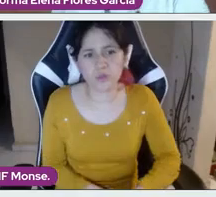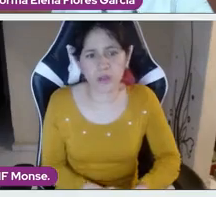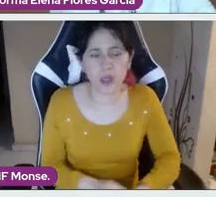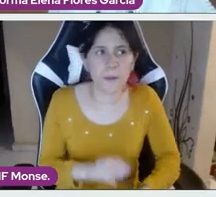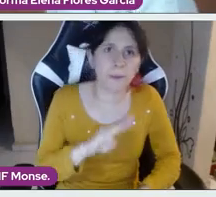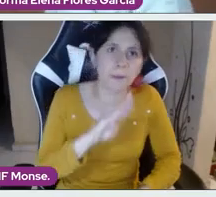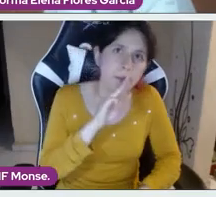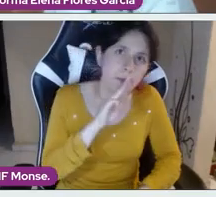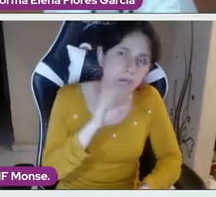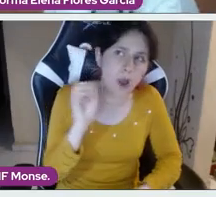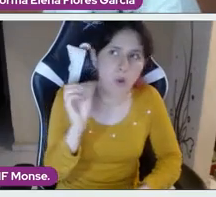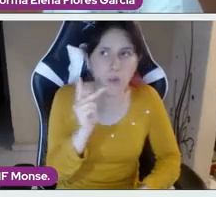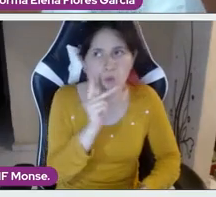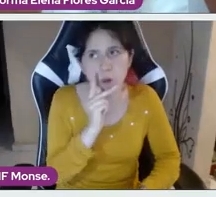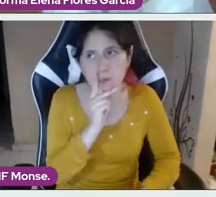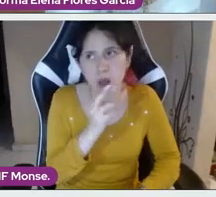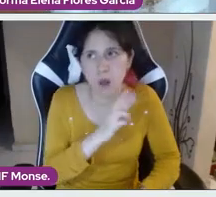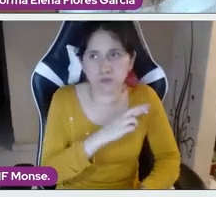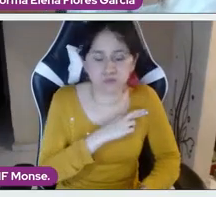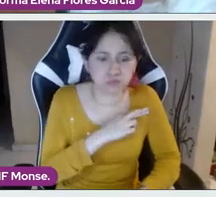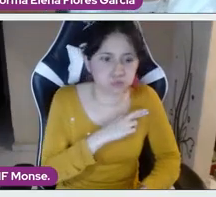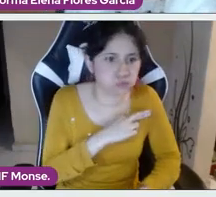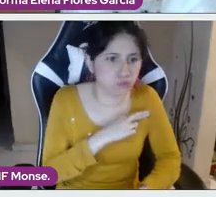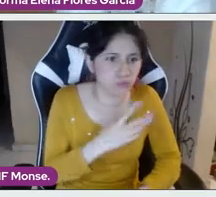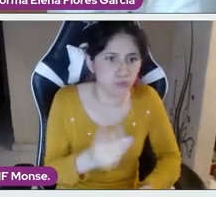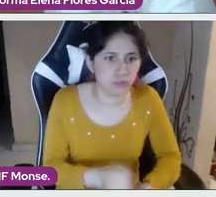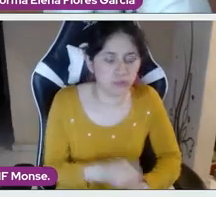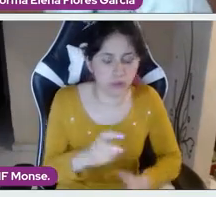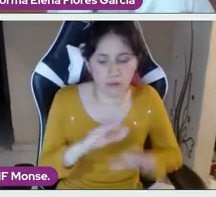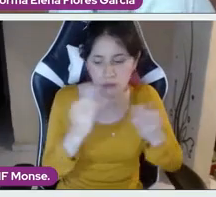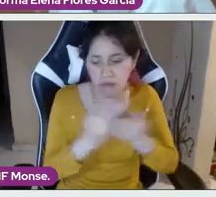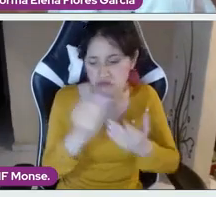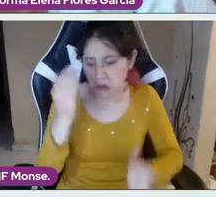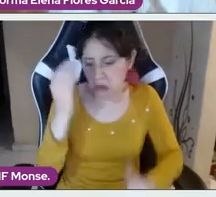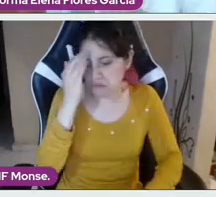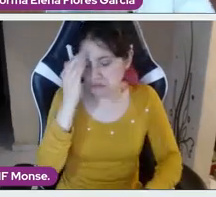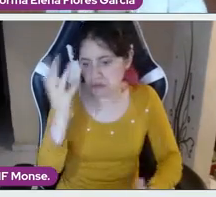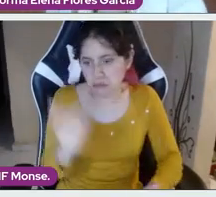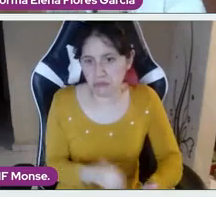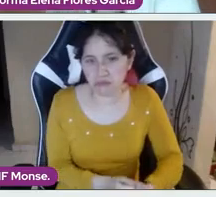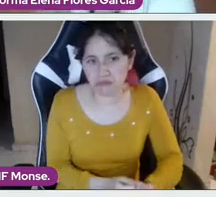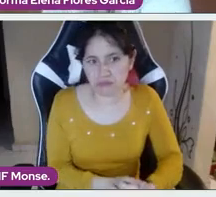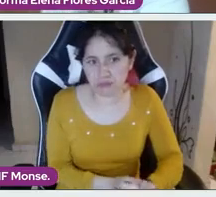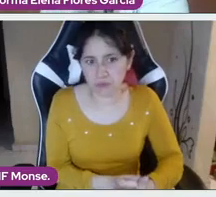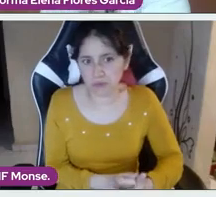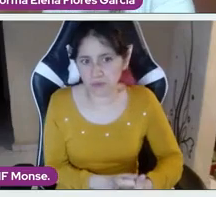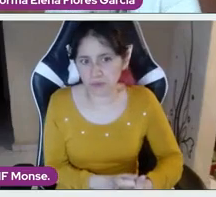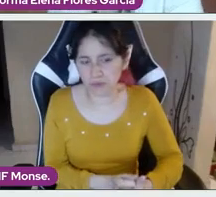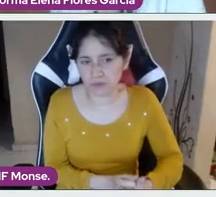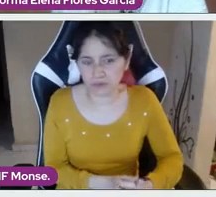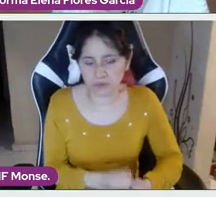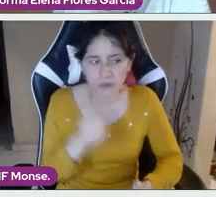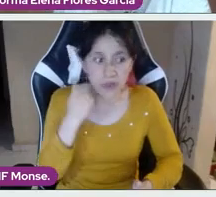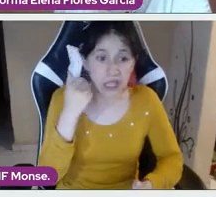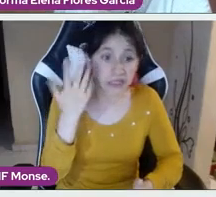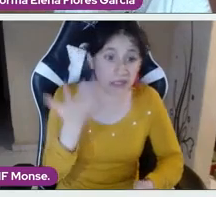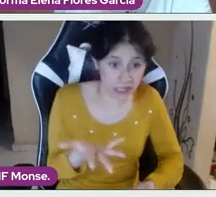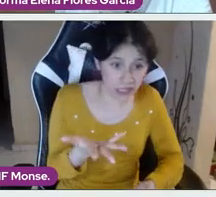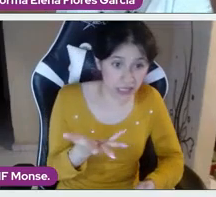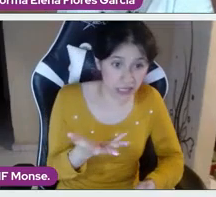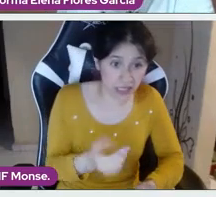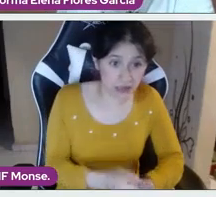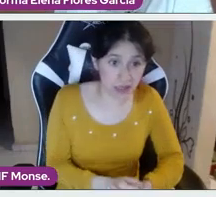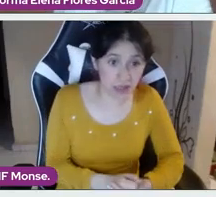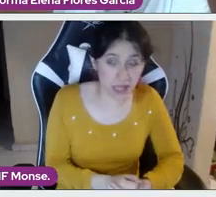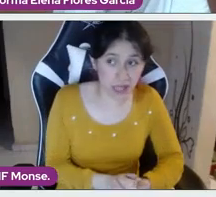o padres solteros, que se le conoce así, juegan o tienden a tomar el lugar del